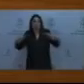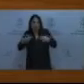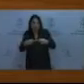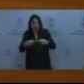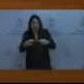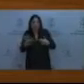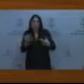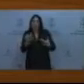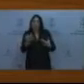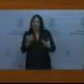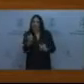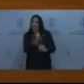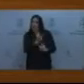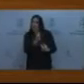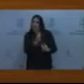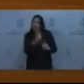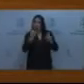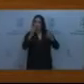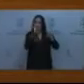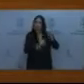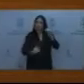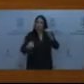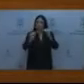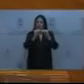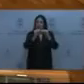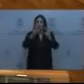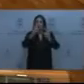en igualdad de condiciones y en igualdad de calidad.